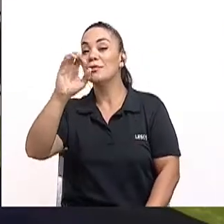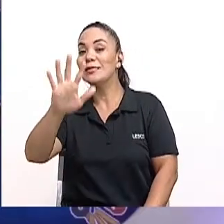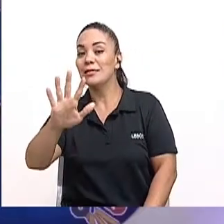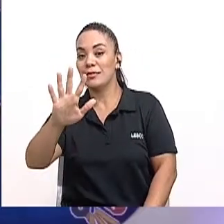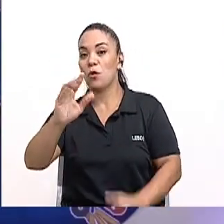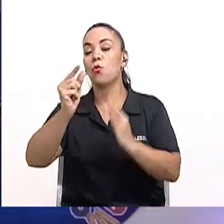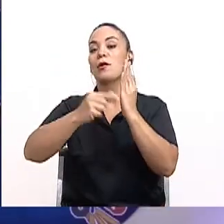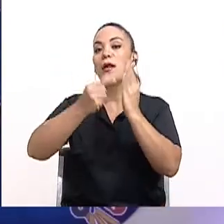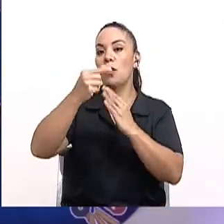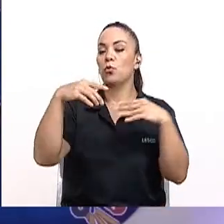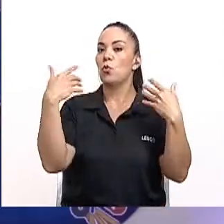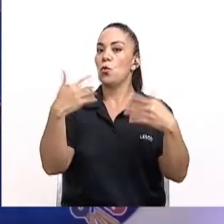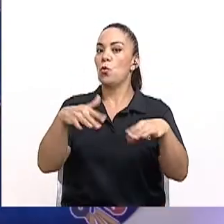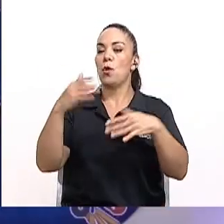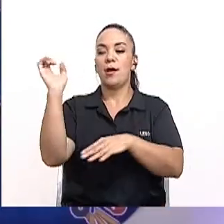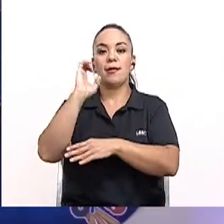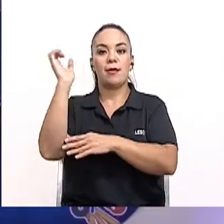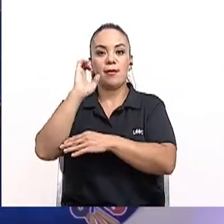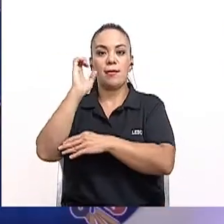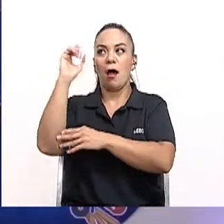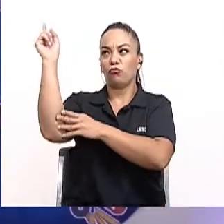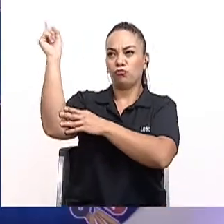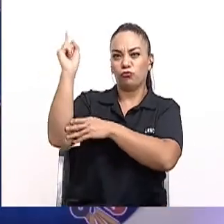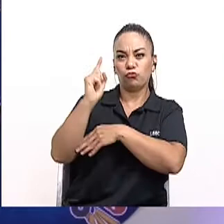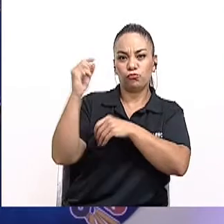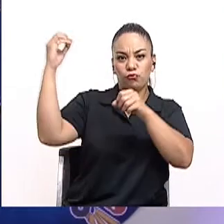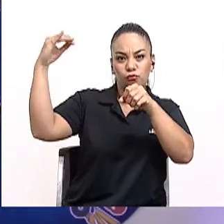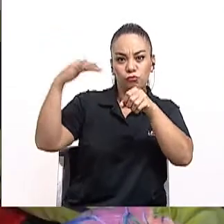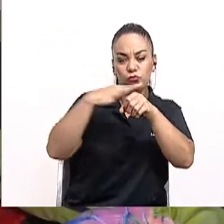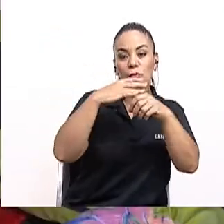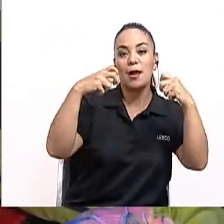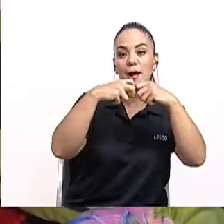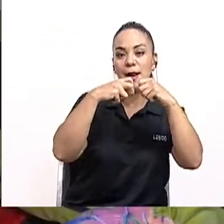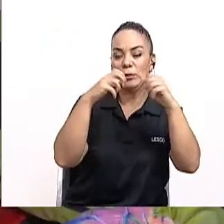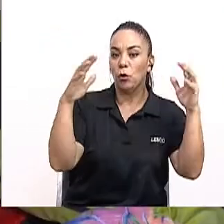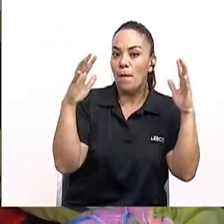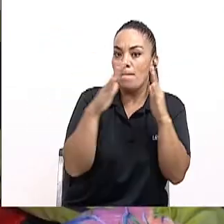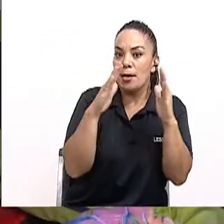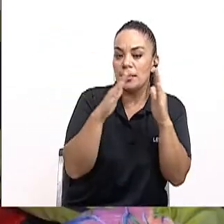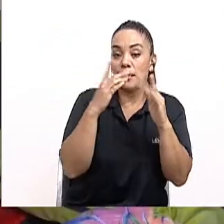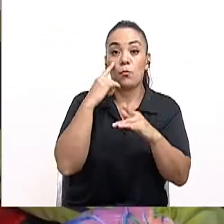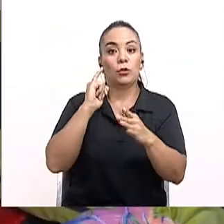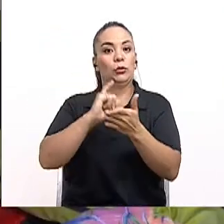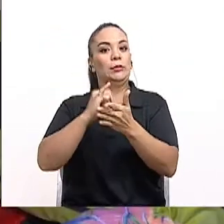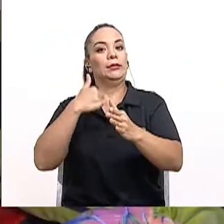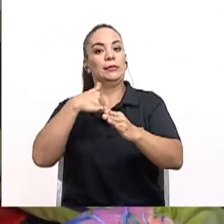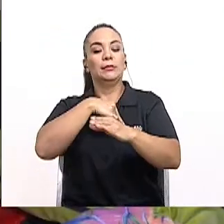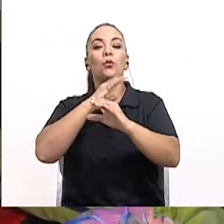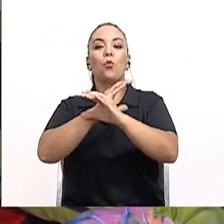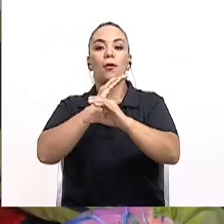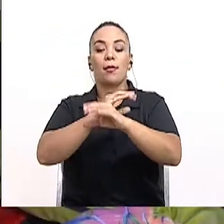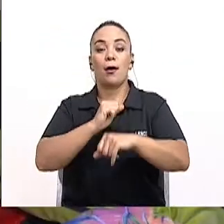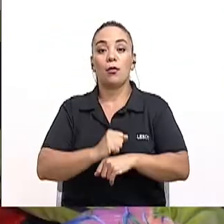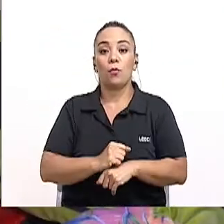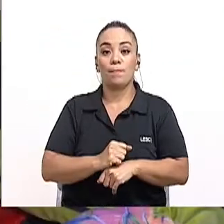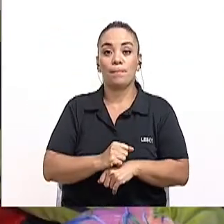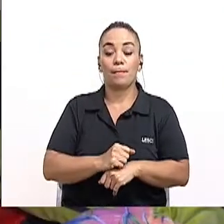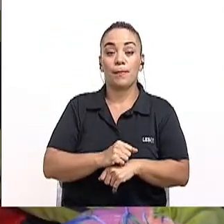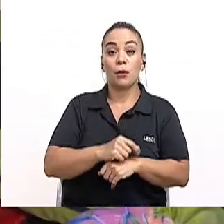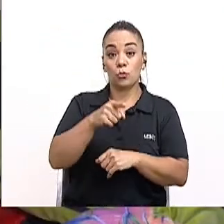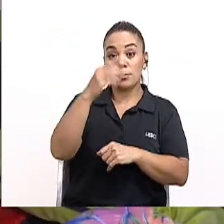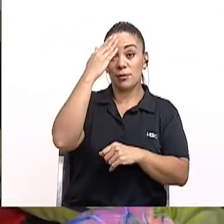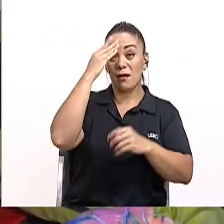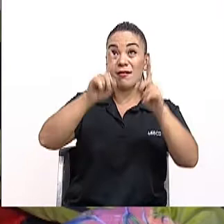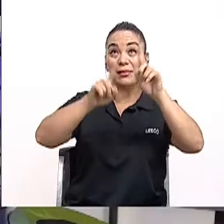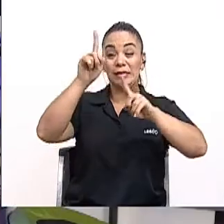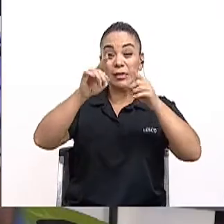5505 grados y emite energía en forma de radiación electromagnética. Por eso hay que tener mucho cuidado, porque el sol es la estrella principal